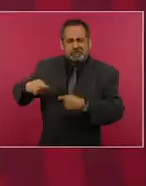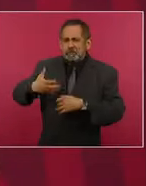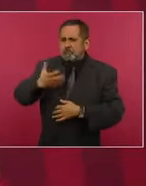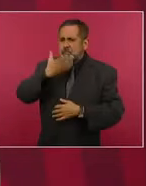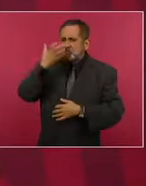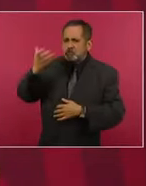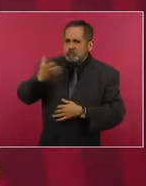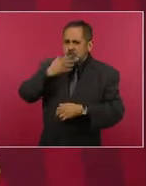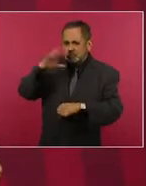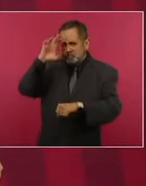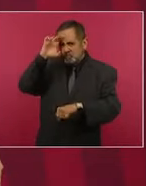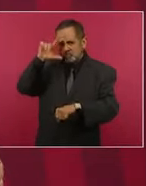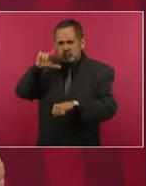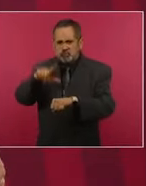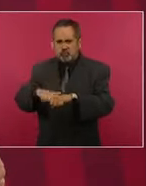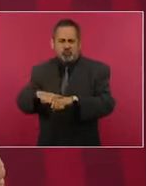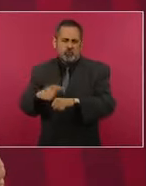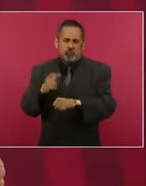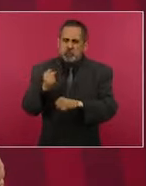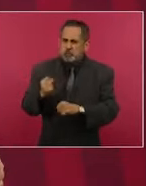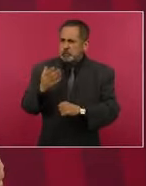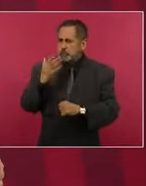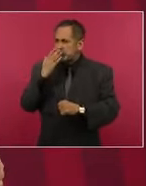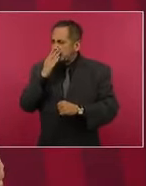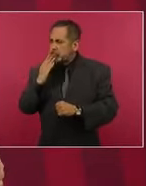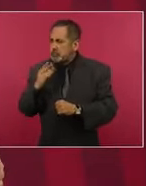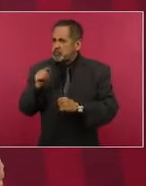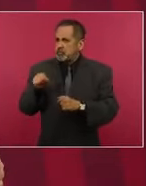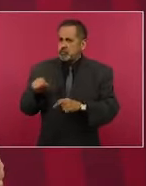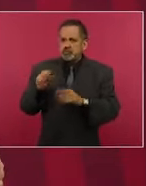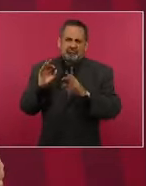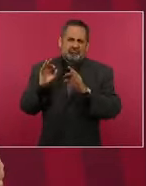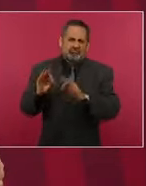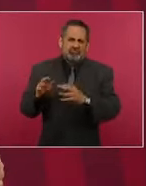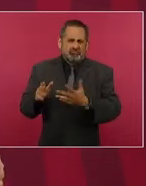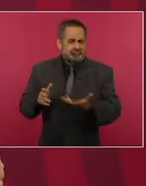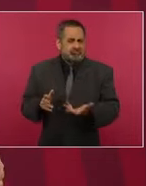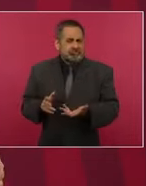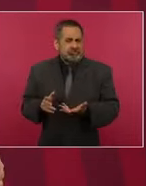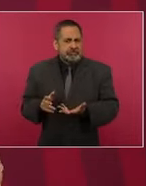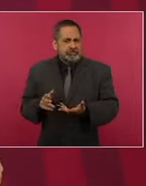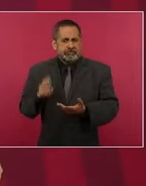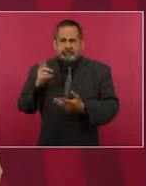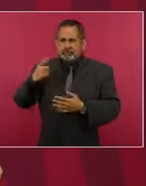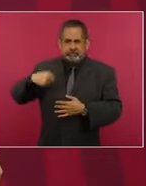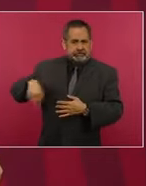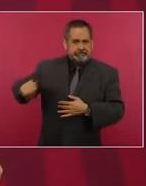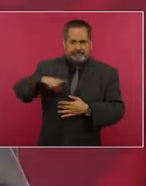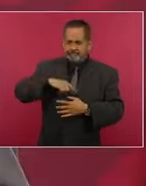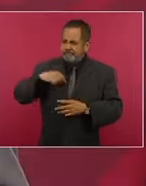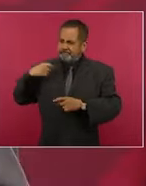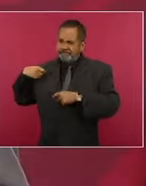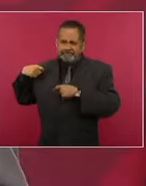predominio cultural, de haber heredado